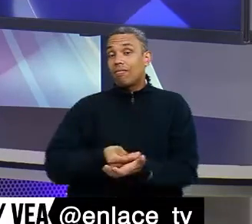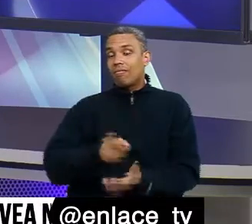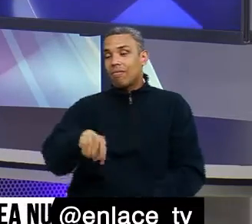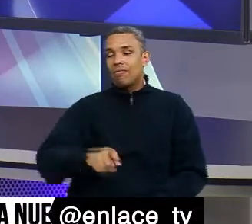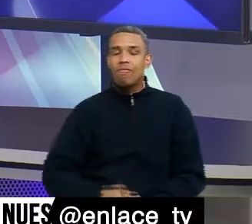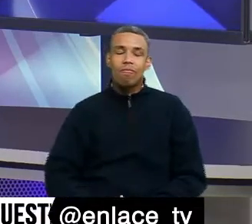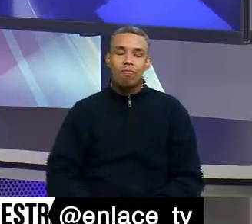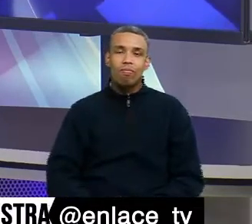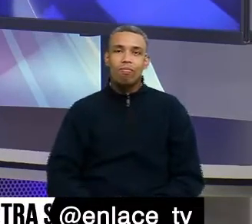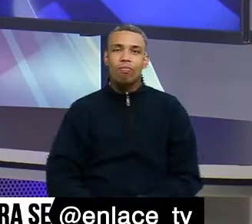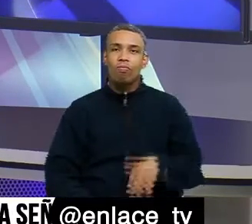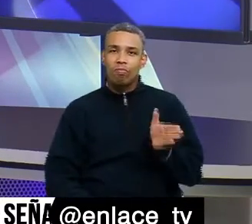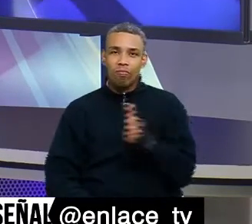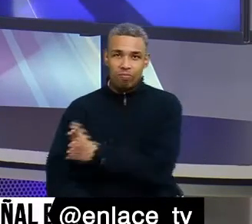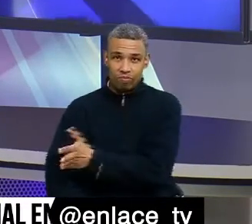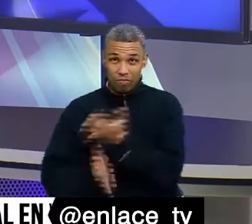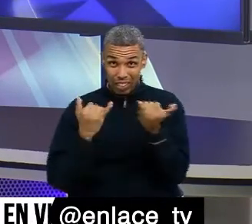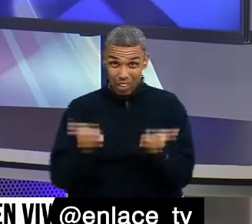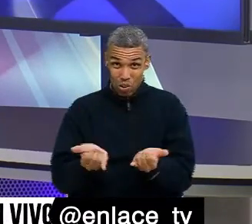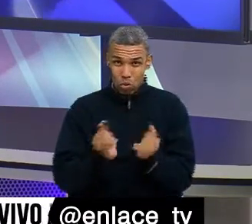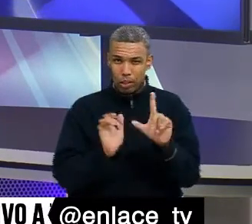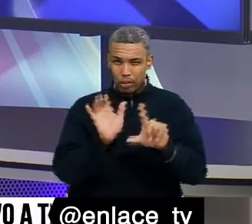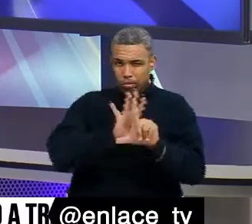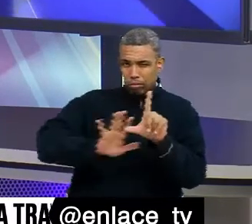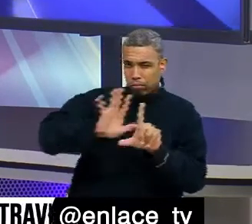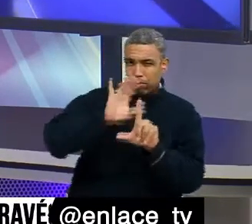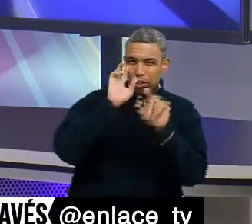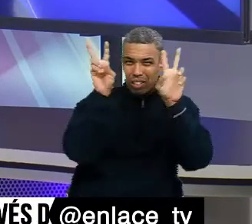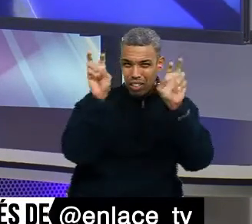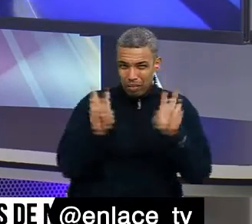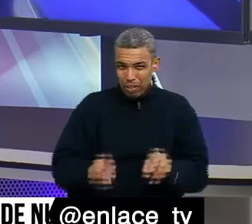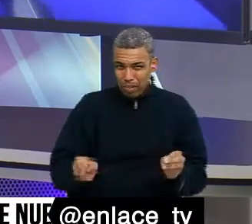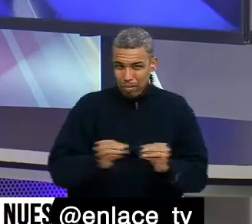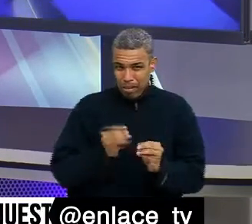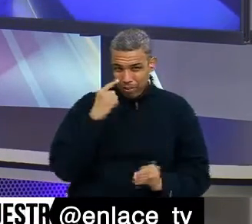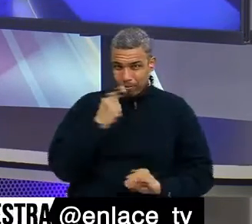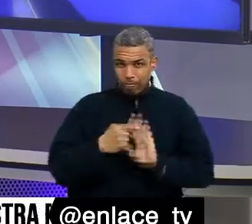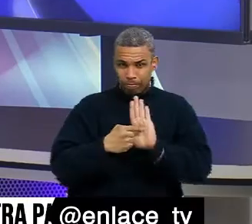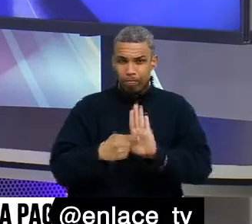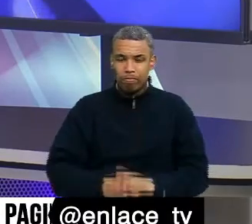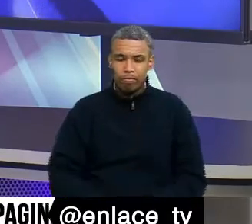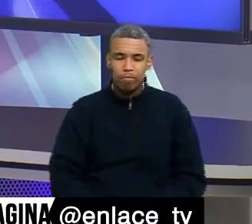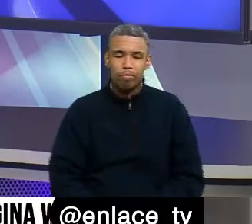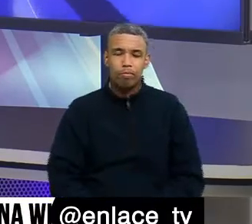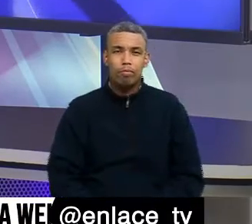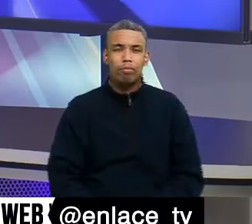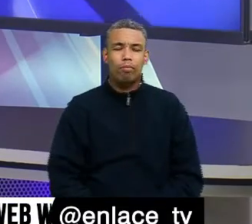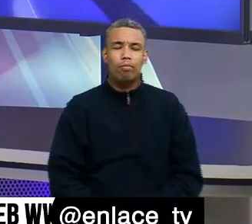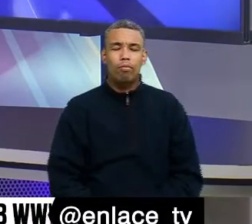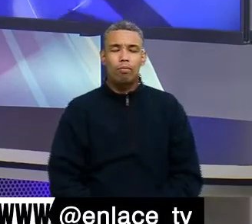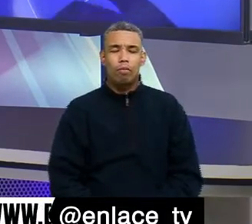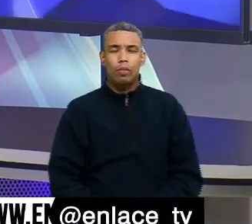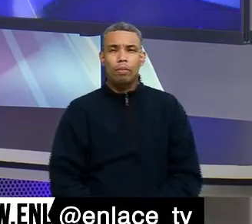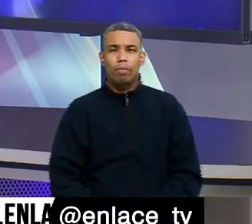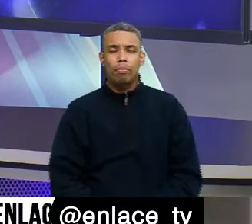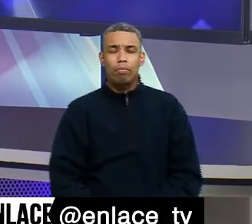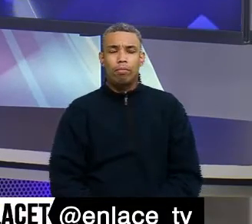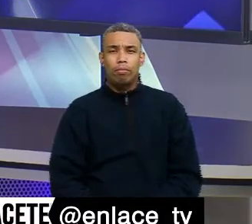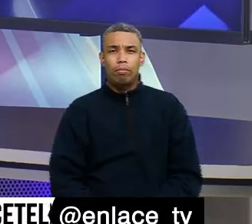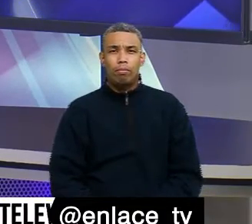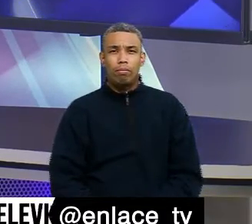Y a continuación, en imágenes y sonidos, conozcamos otros hechos importantes ocurridos durante el fin de semana en Barranca Bermeja y la